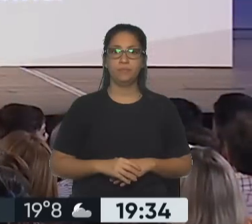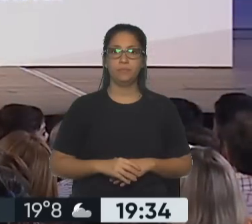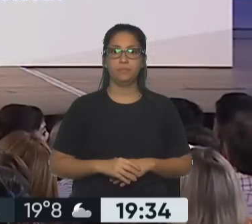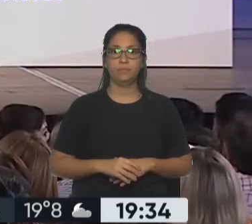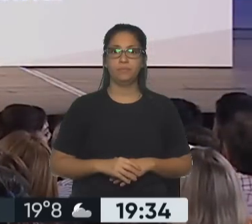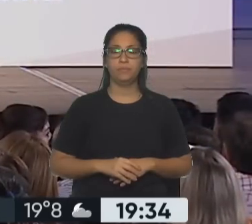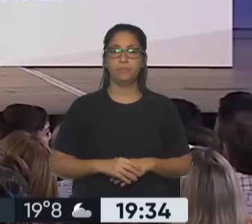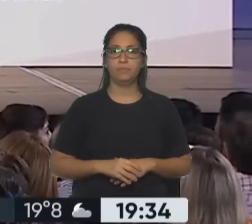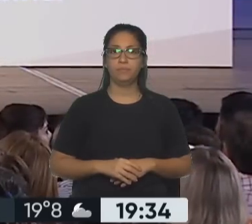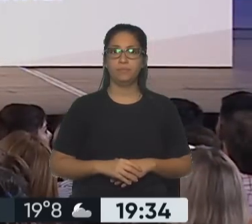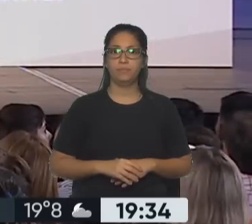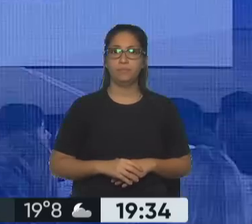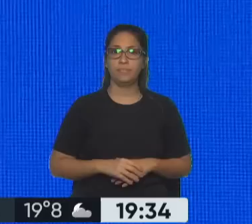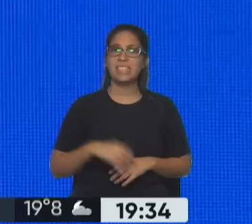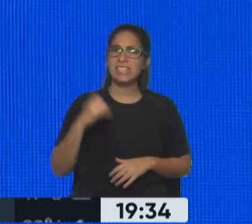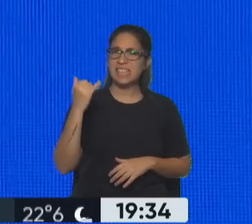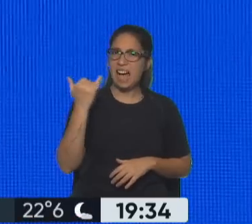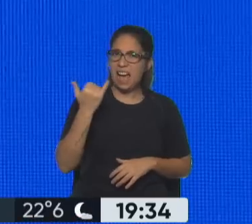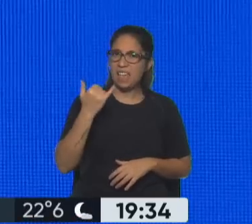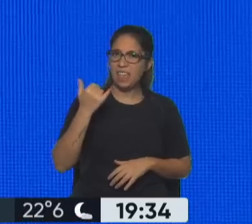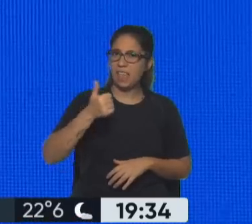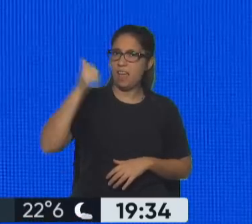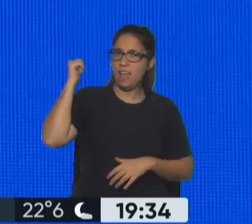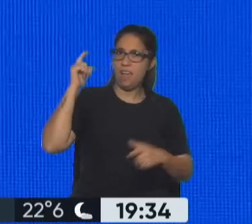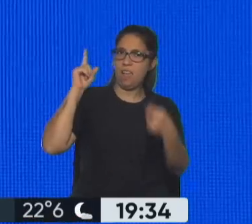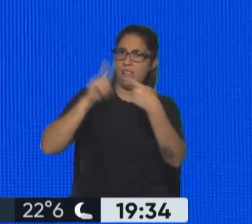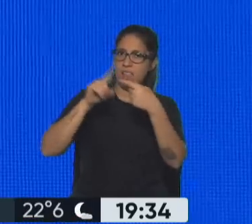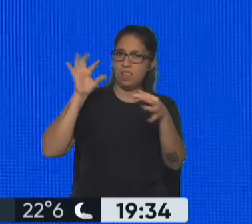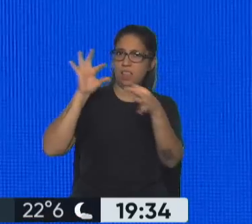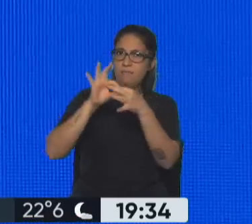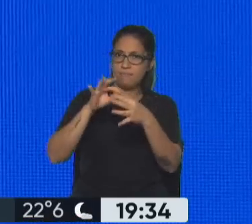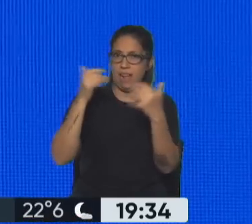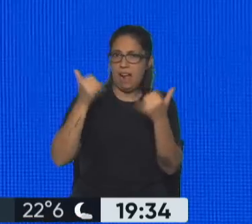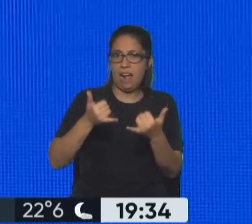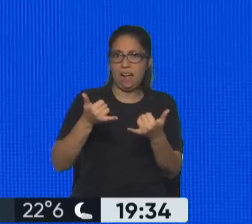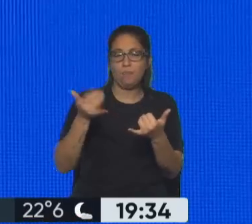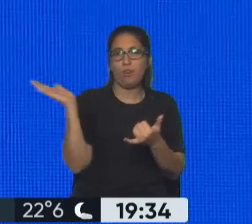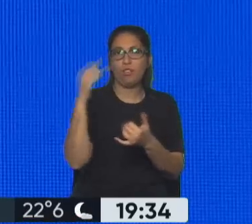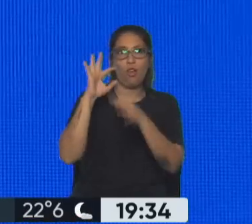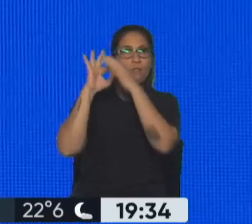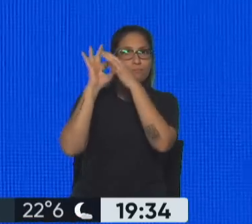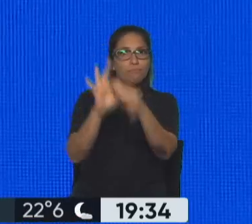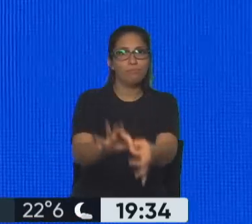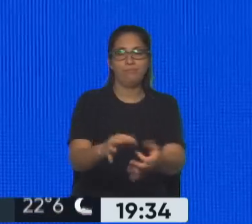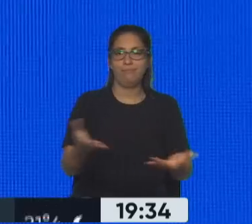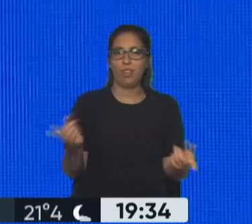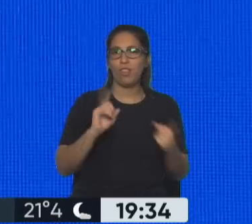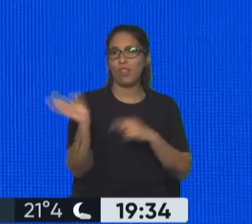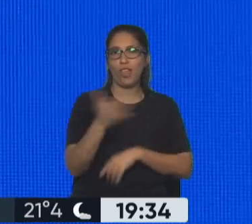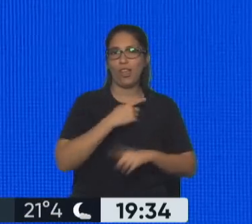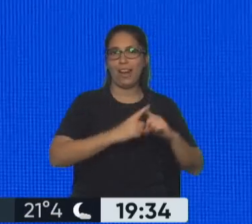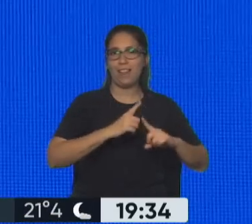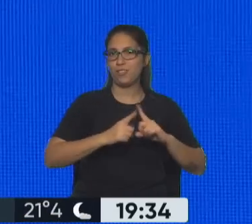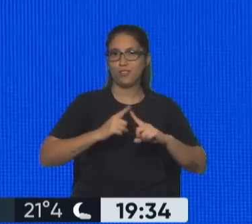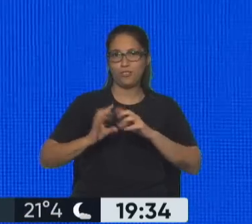Y si hay un punto de contacto, y tiene que ver con todo, como todo tiene que ver con todo, como digo yo siempre, hay